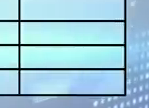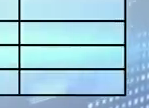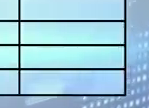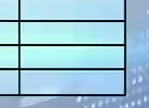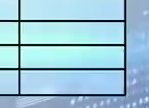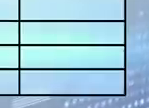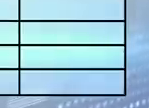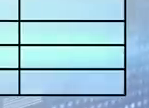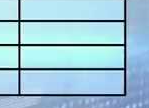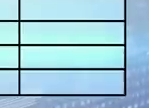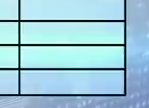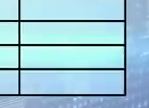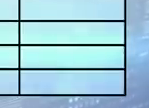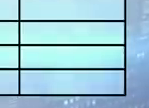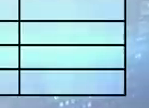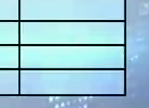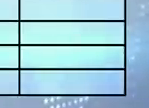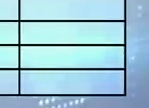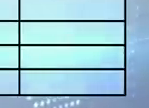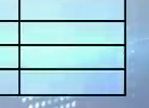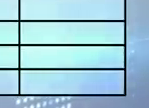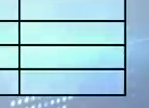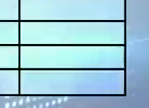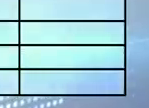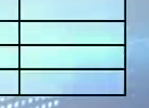solamente en la gripe y en el resfriado.